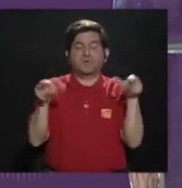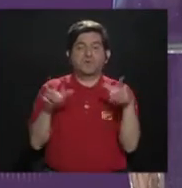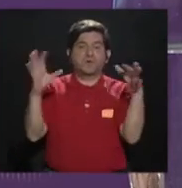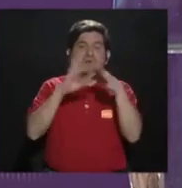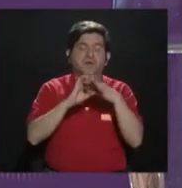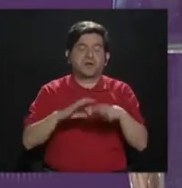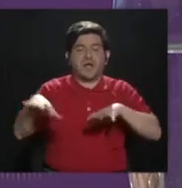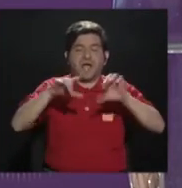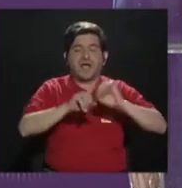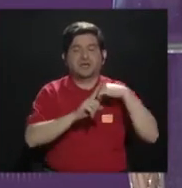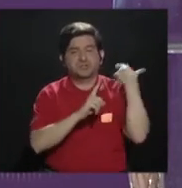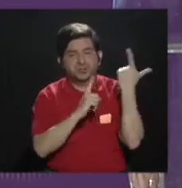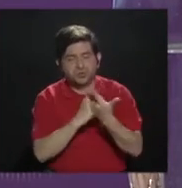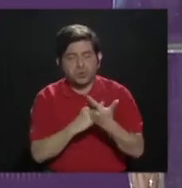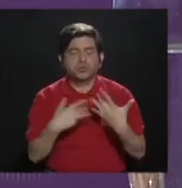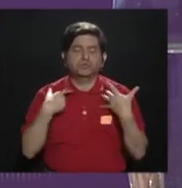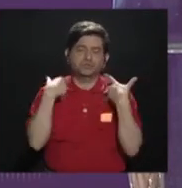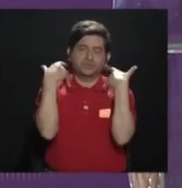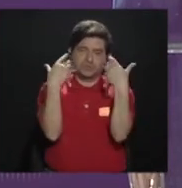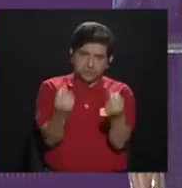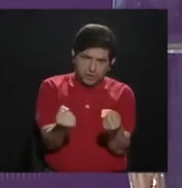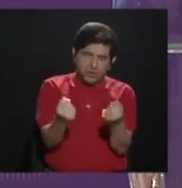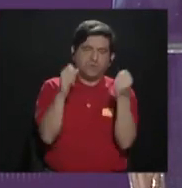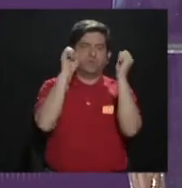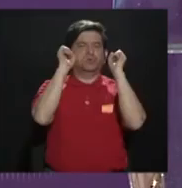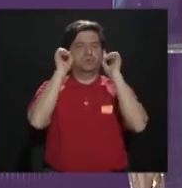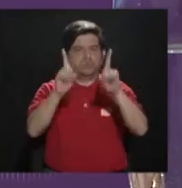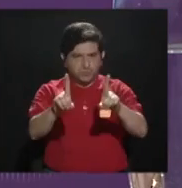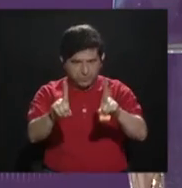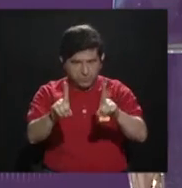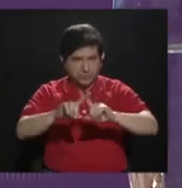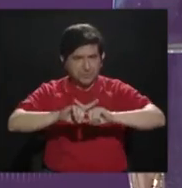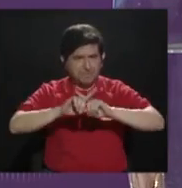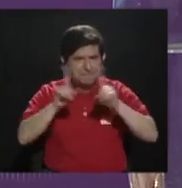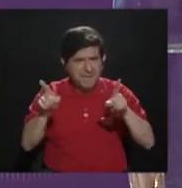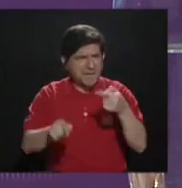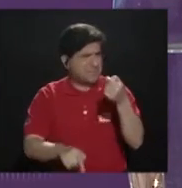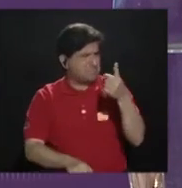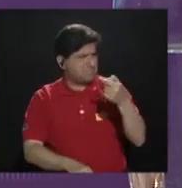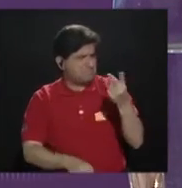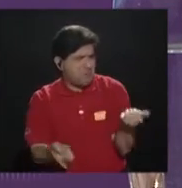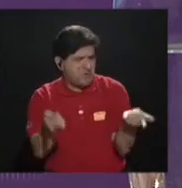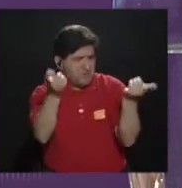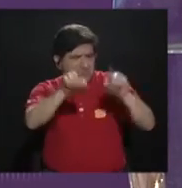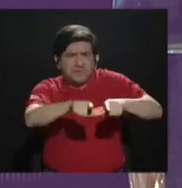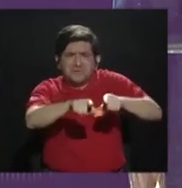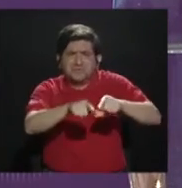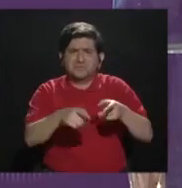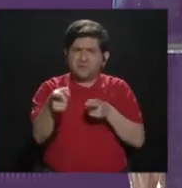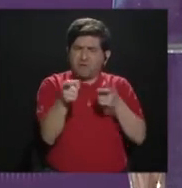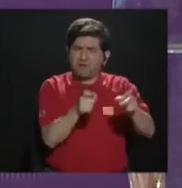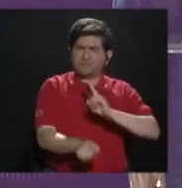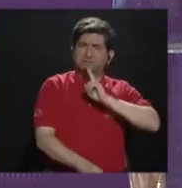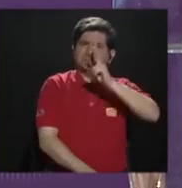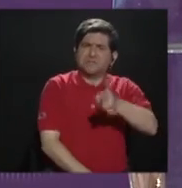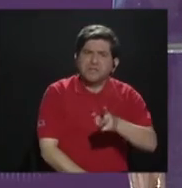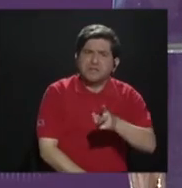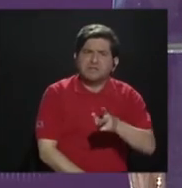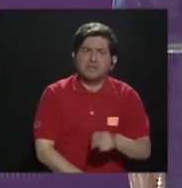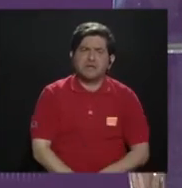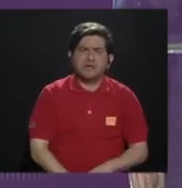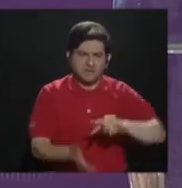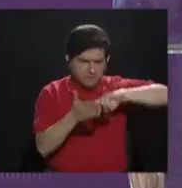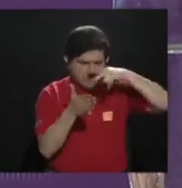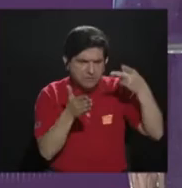la acción social, con la salud, con la educación, pero en pocos casos estamos en lugares de conducción real donde se